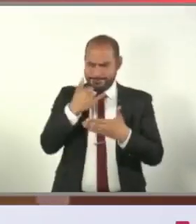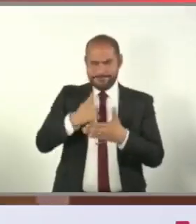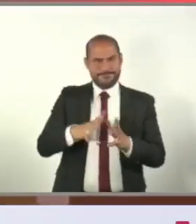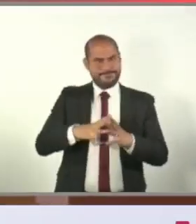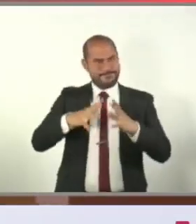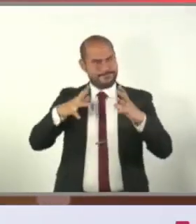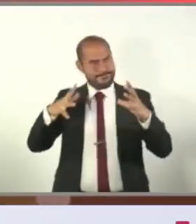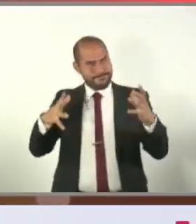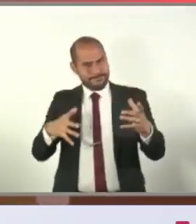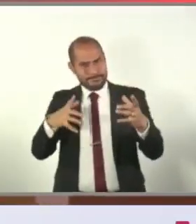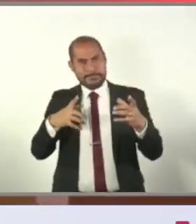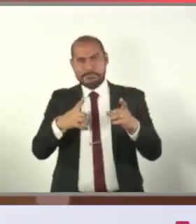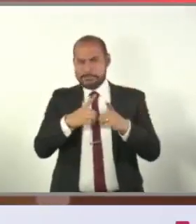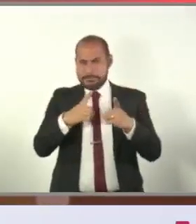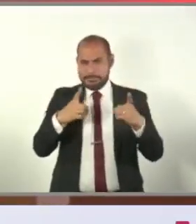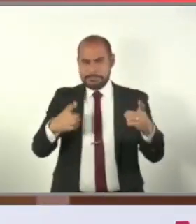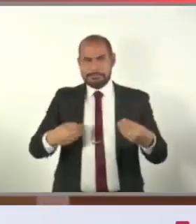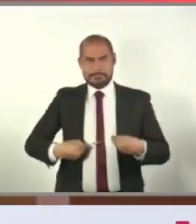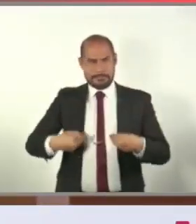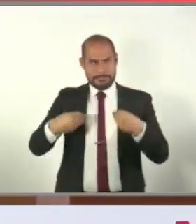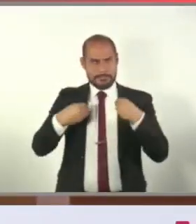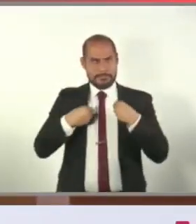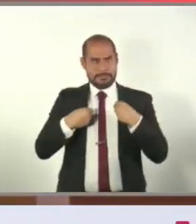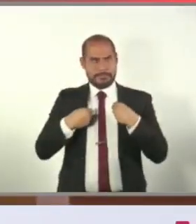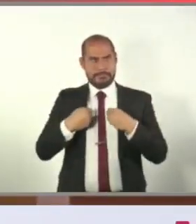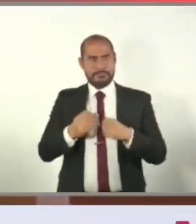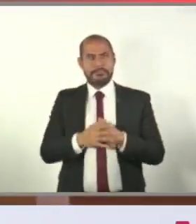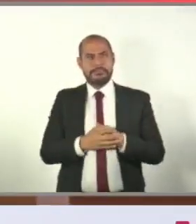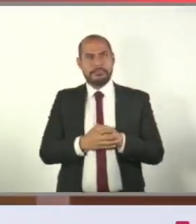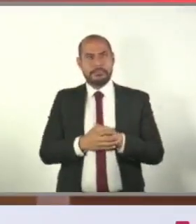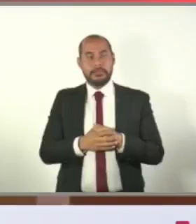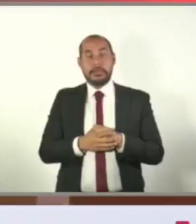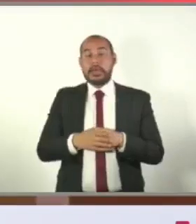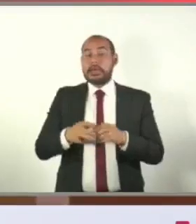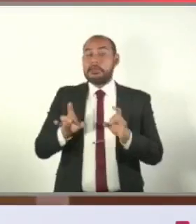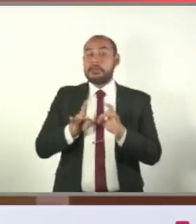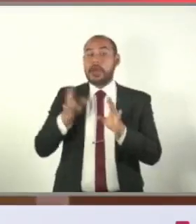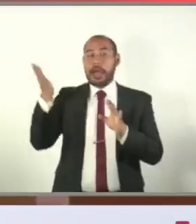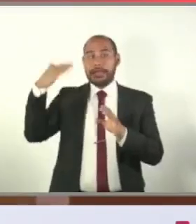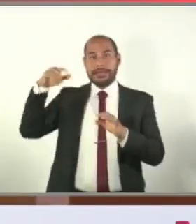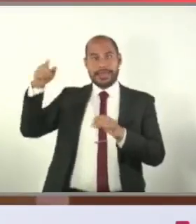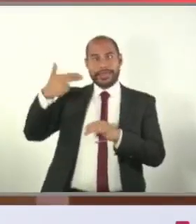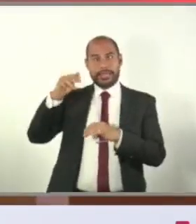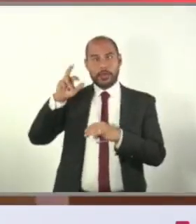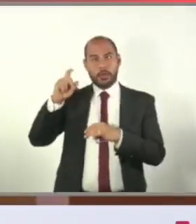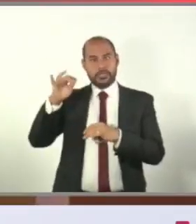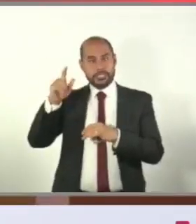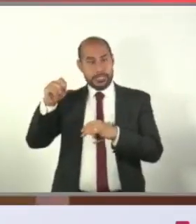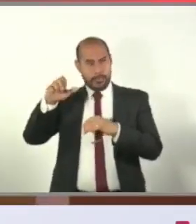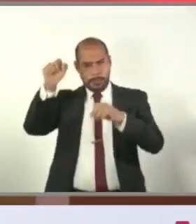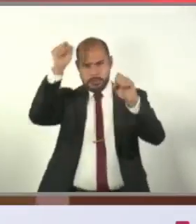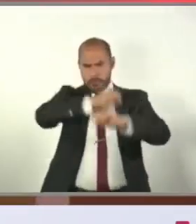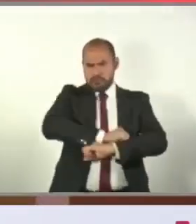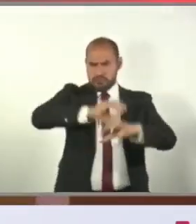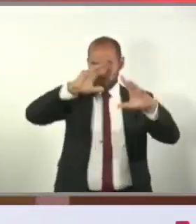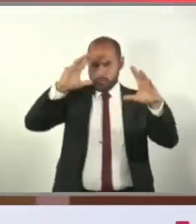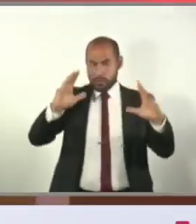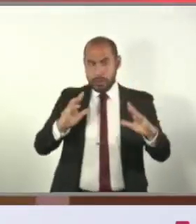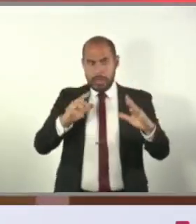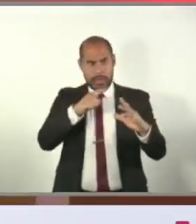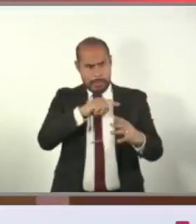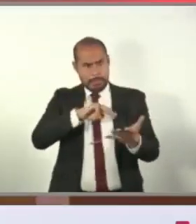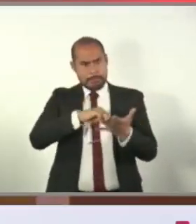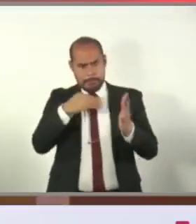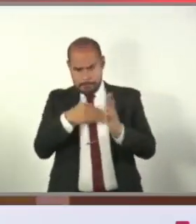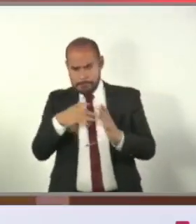que desarrolló en su vida. Vivió la bomba de Hiroshima, era médico, generó cambios en